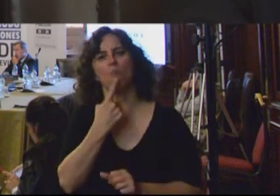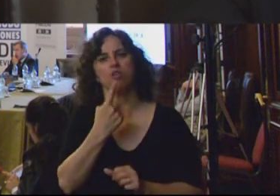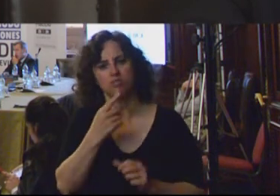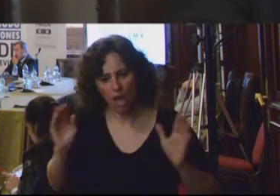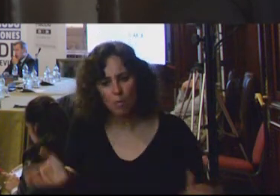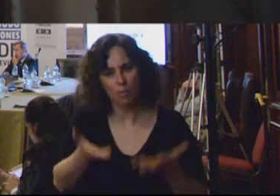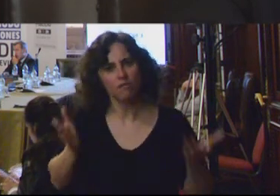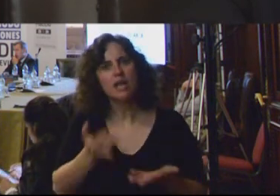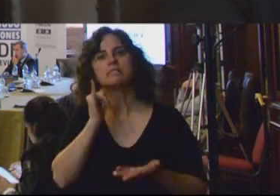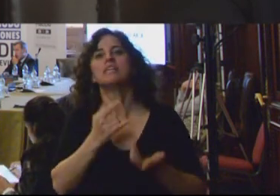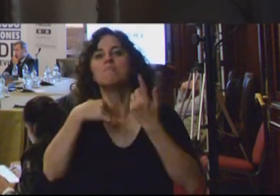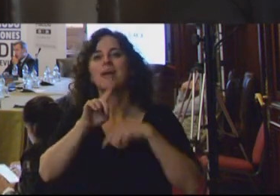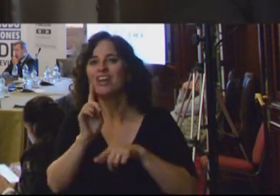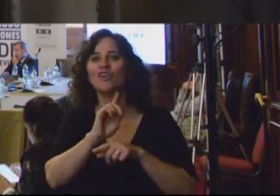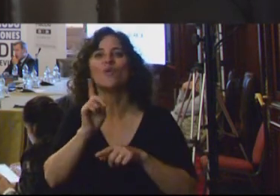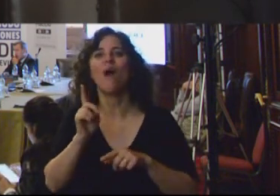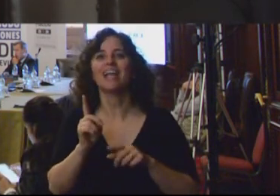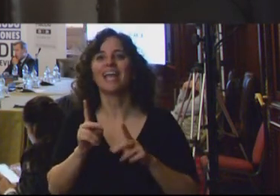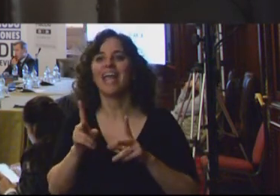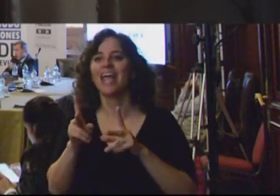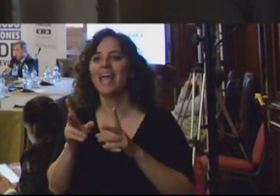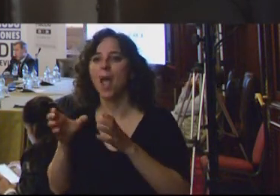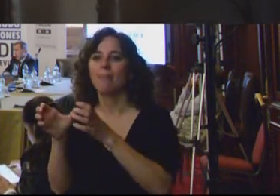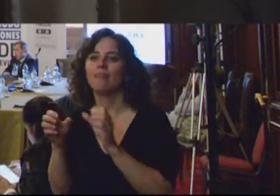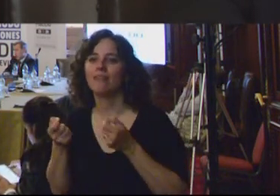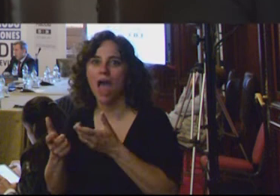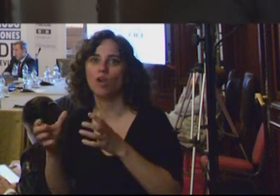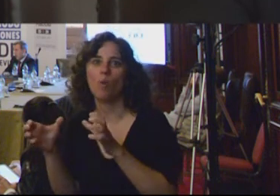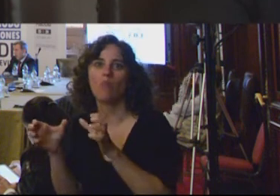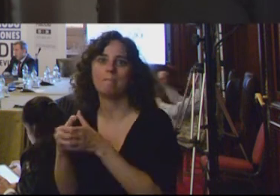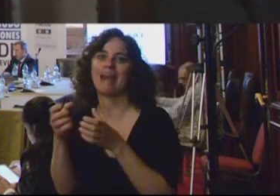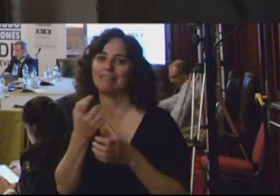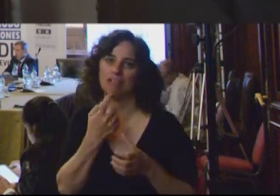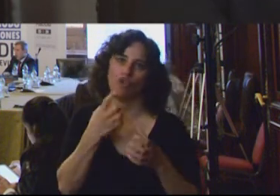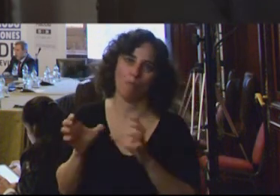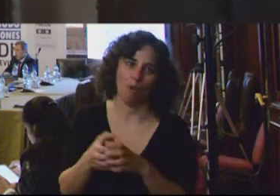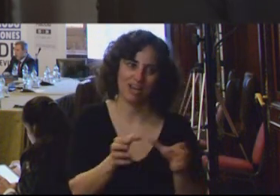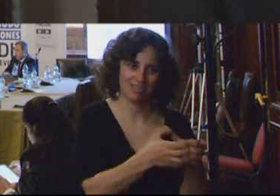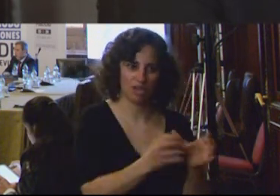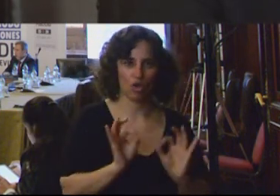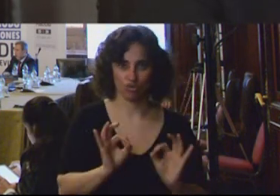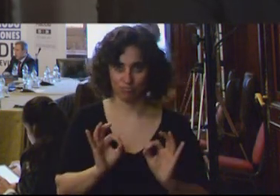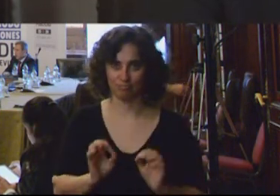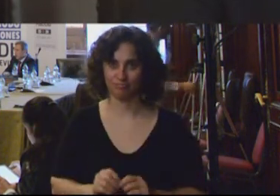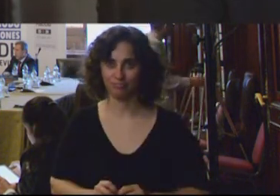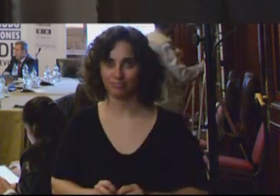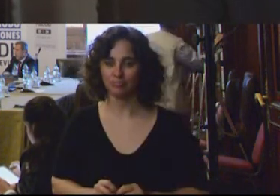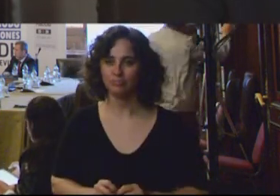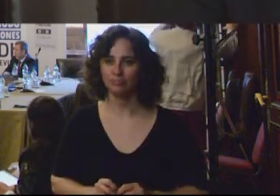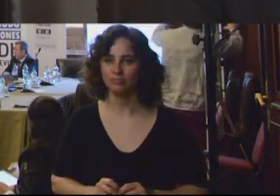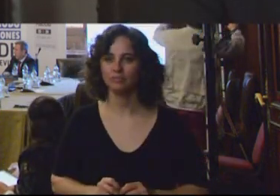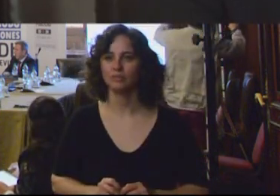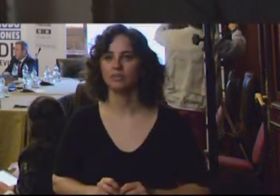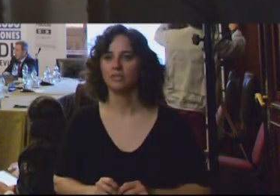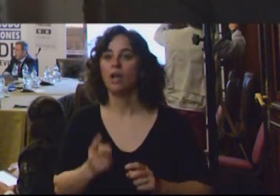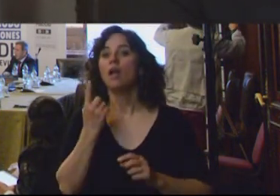eso, lo que me refiero es que no hay que partidizarlas. Muchas gracias. Simplemente mencionar una cuestión, en la